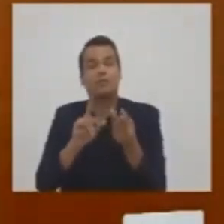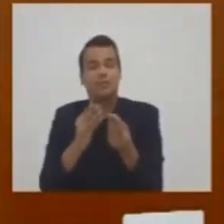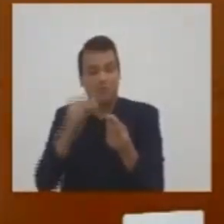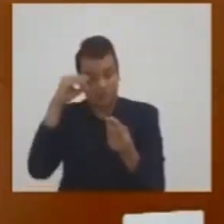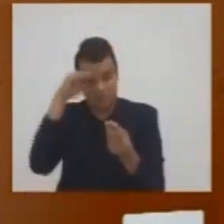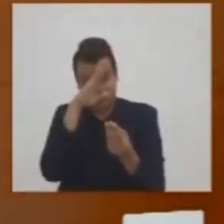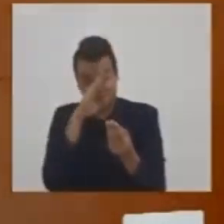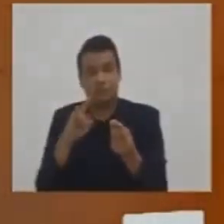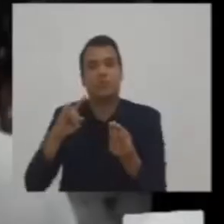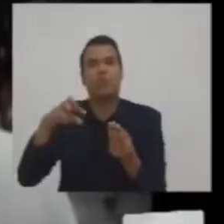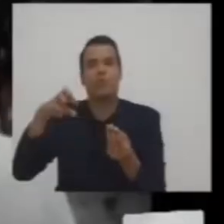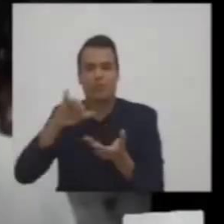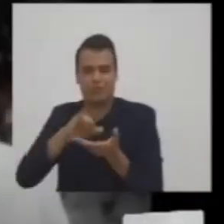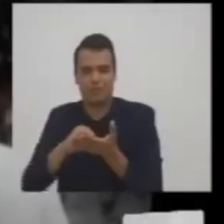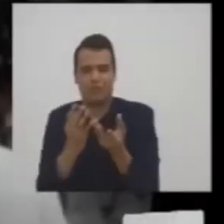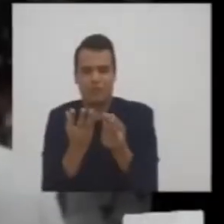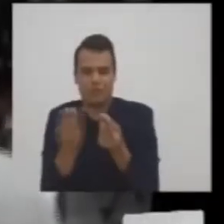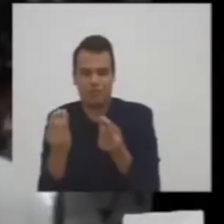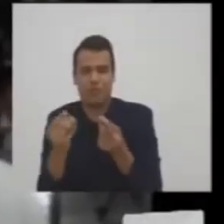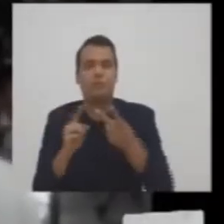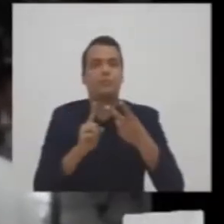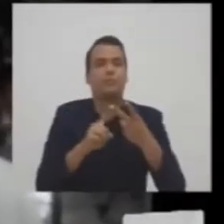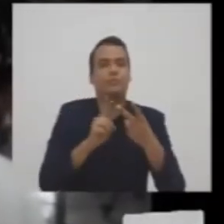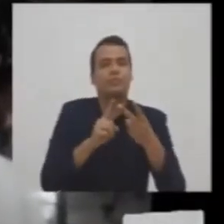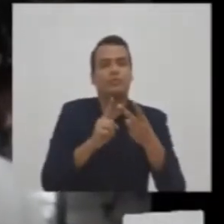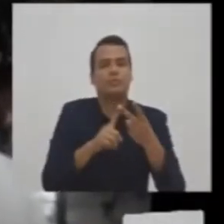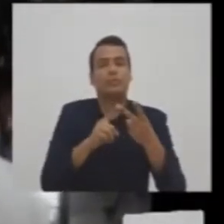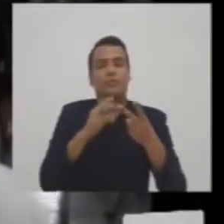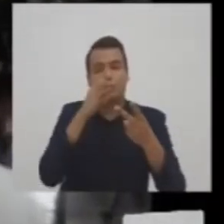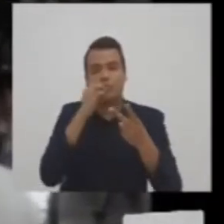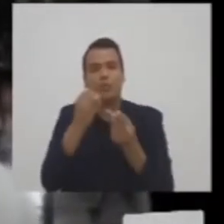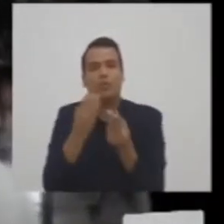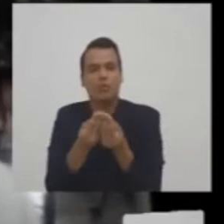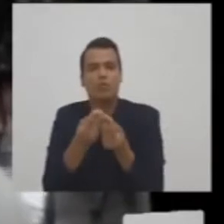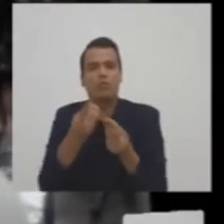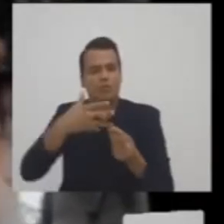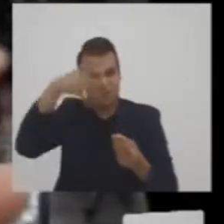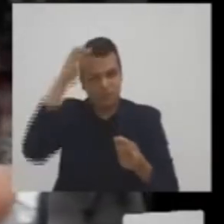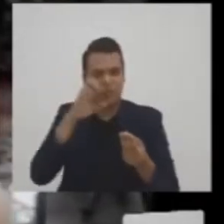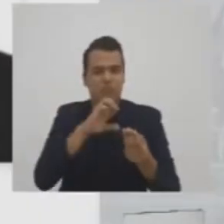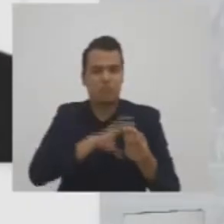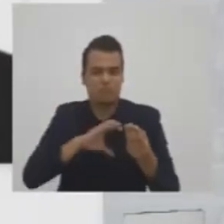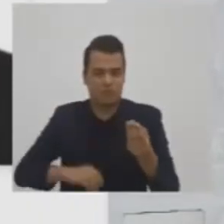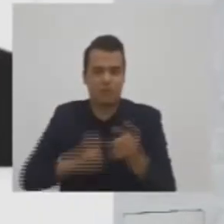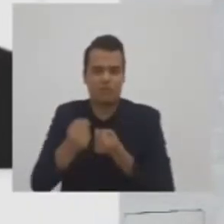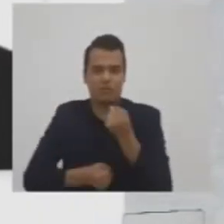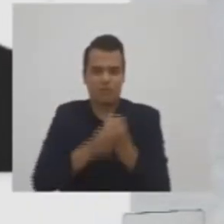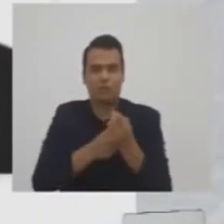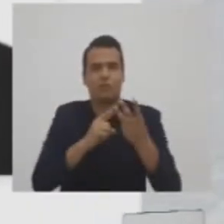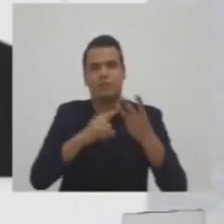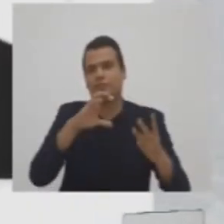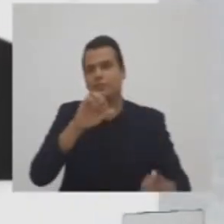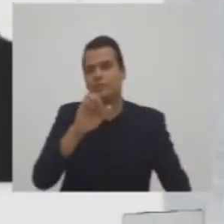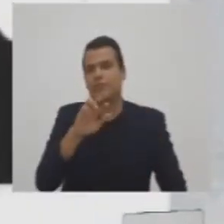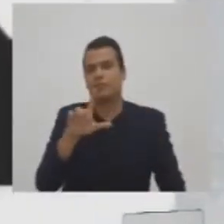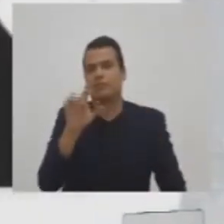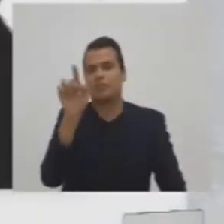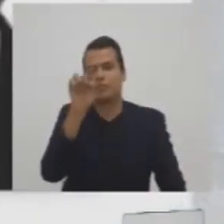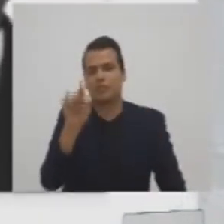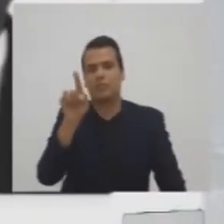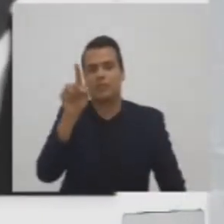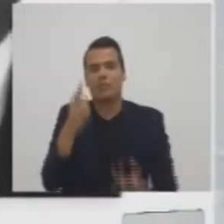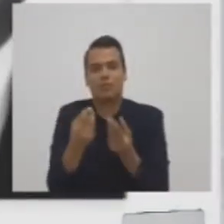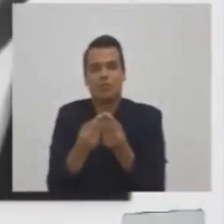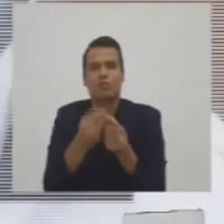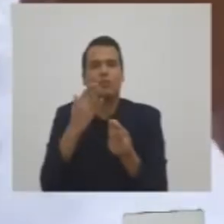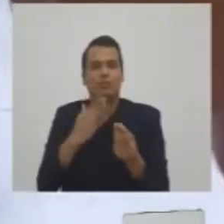Colombia Humana y la UP. Edgar Ilich Ruiz, inscrito con el aval de Colombia Justa Libres. Carlos Efraín Santa Cruz, del Polo